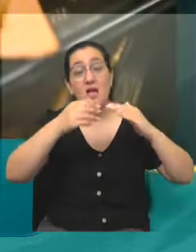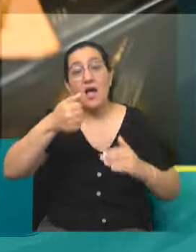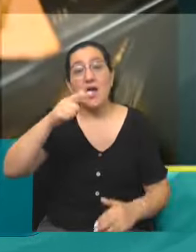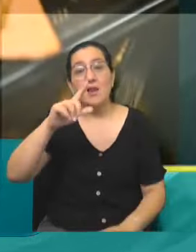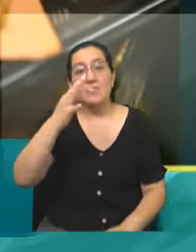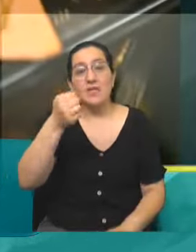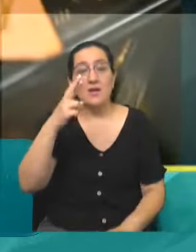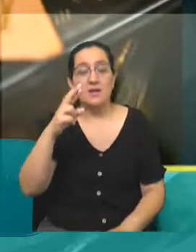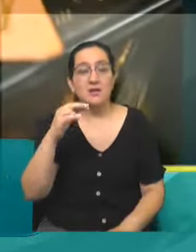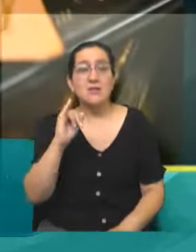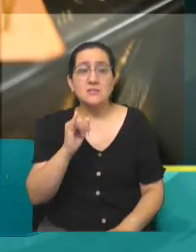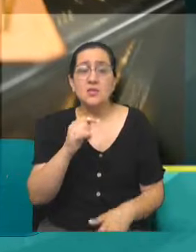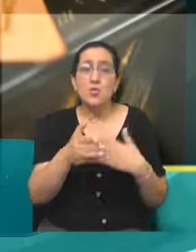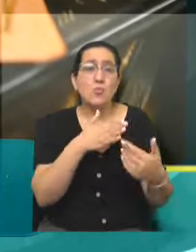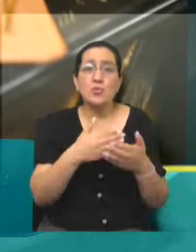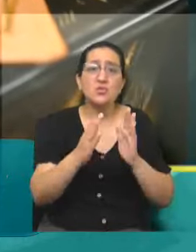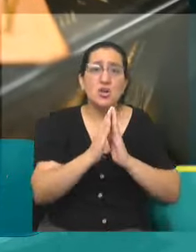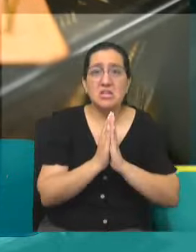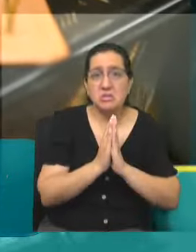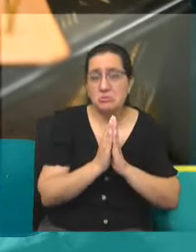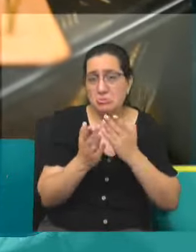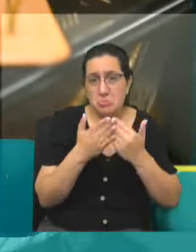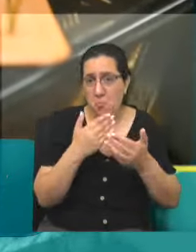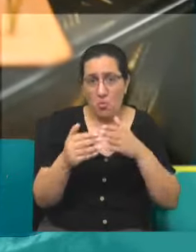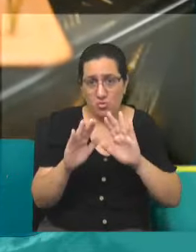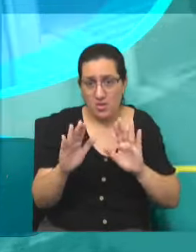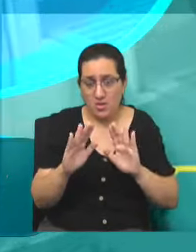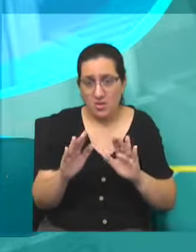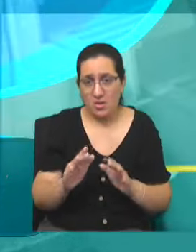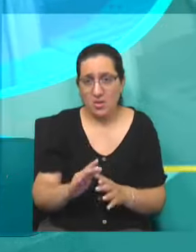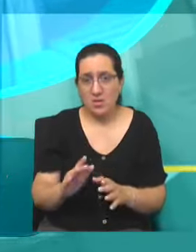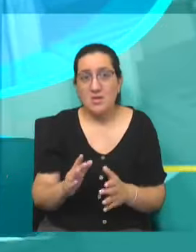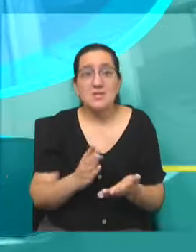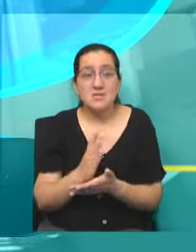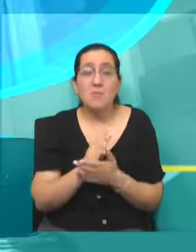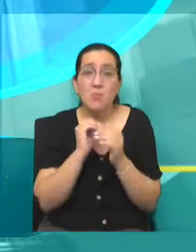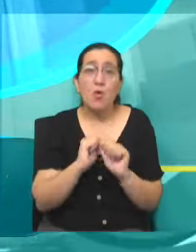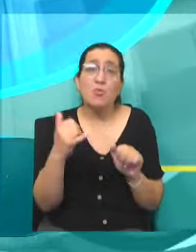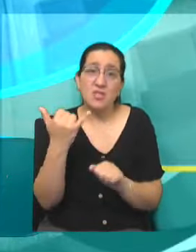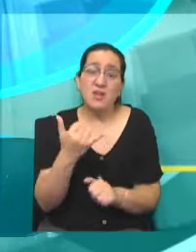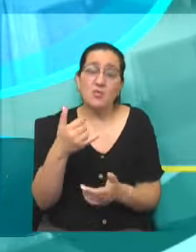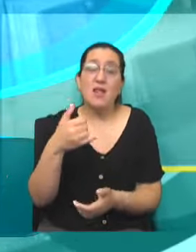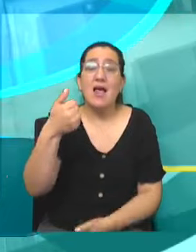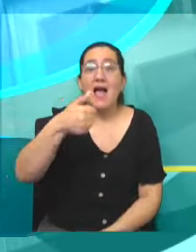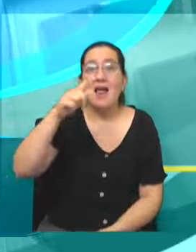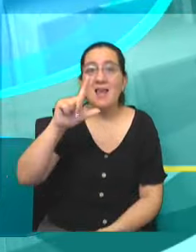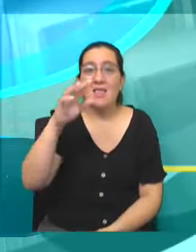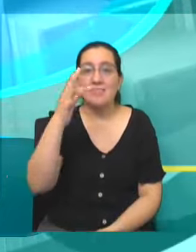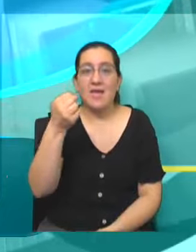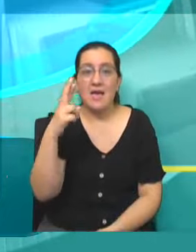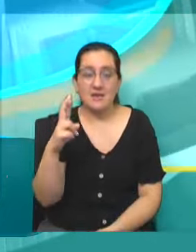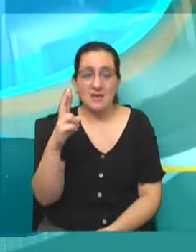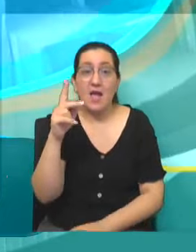tiene nada que ver si soy religioso o no. No, ni con el cambio de año, porque pensé que siempre podías... podemos tener un altar y hay